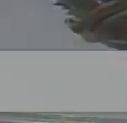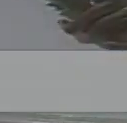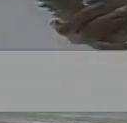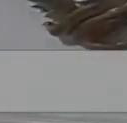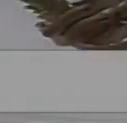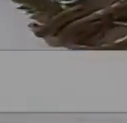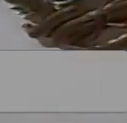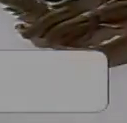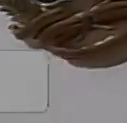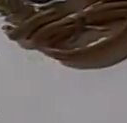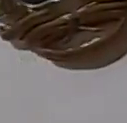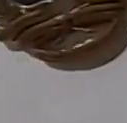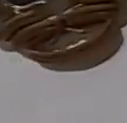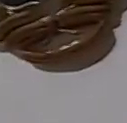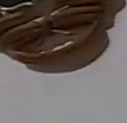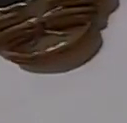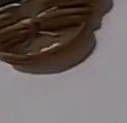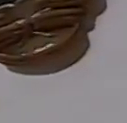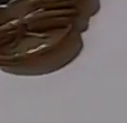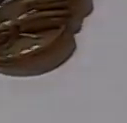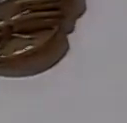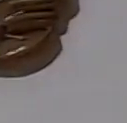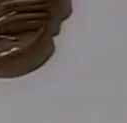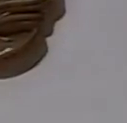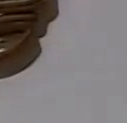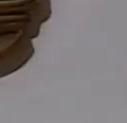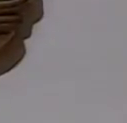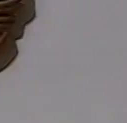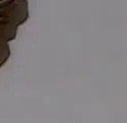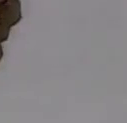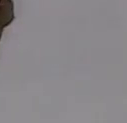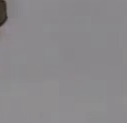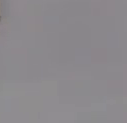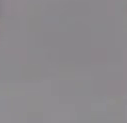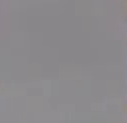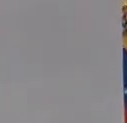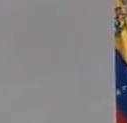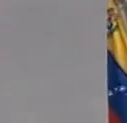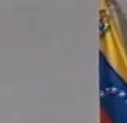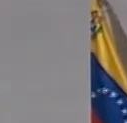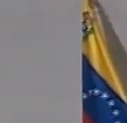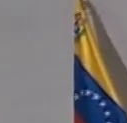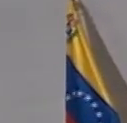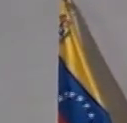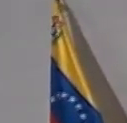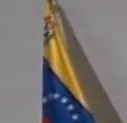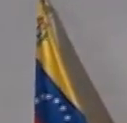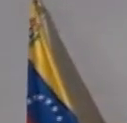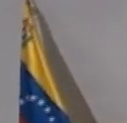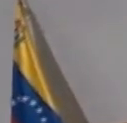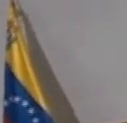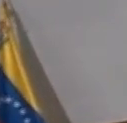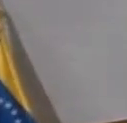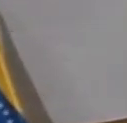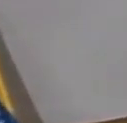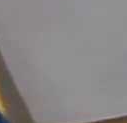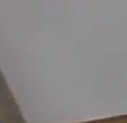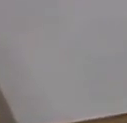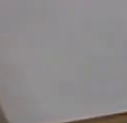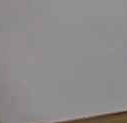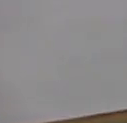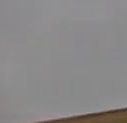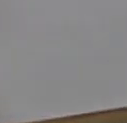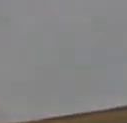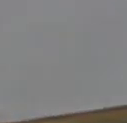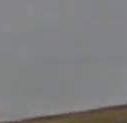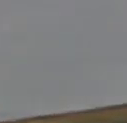Partido Socialista Unido de Venezuela, Diosdado Cabello, que hasta la fecha hay más de 3 millones de venezolanos inscritos y registrados con este carnet,